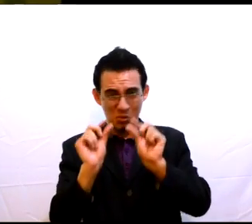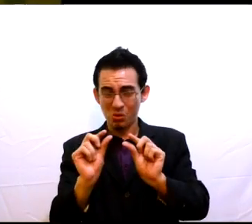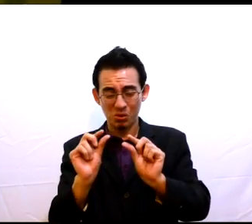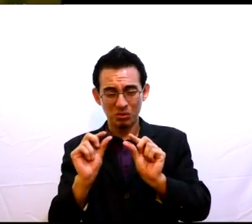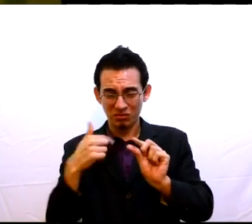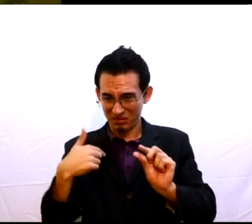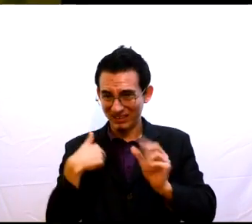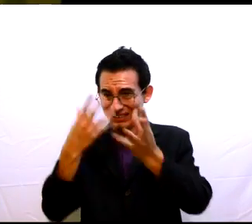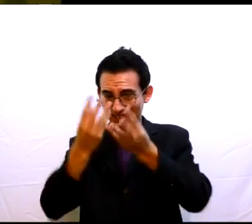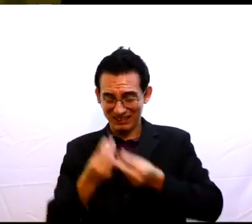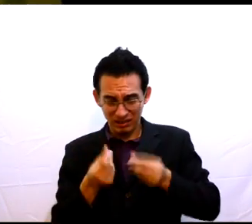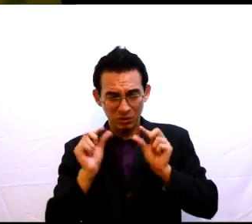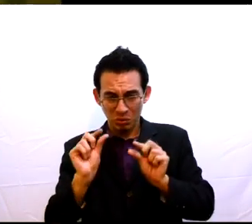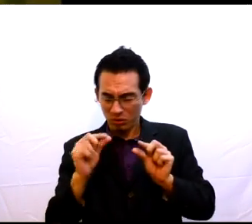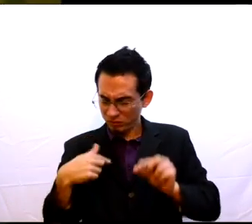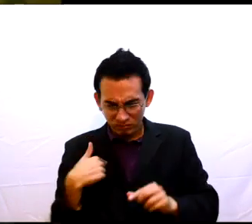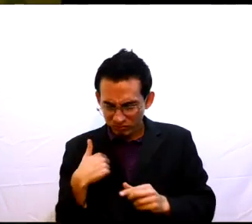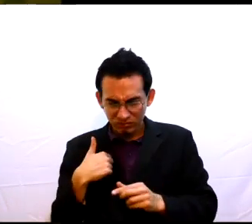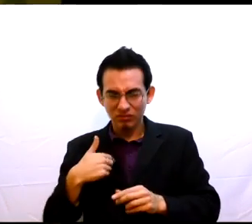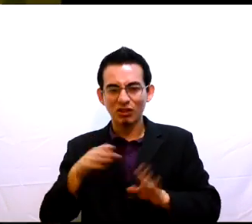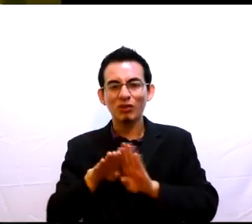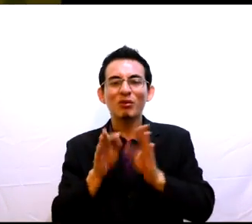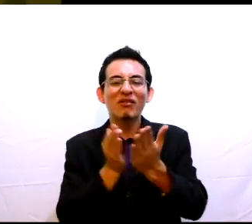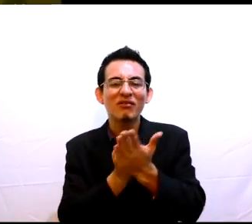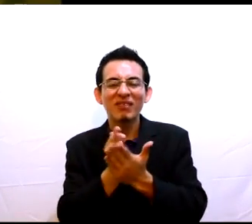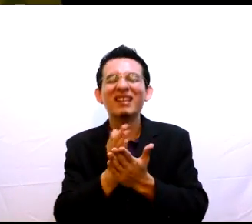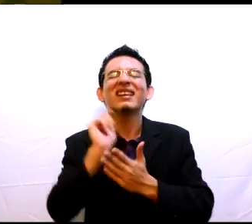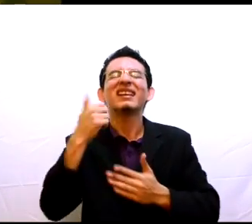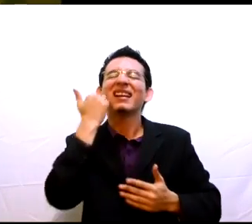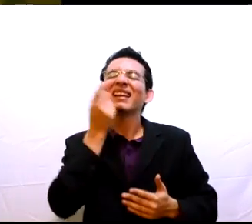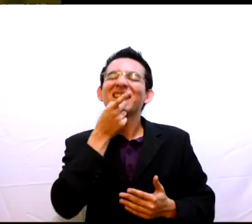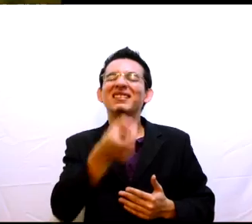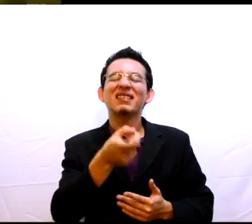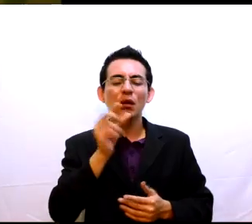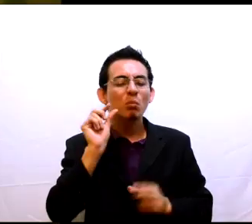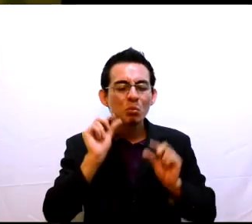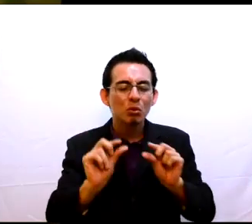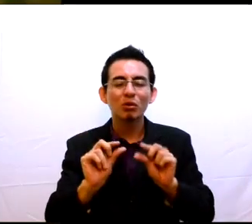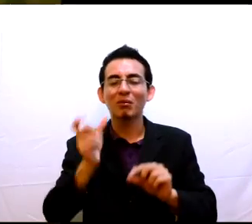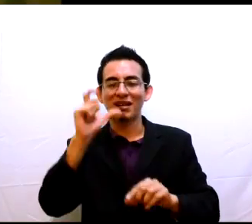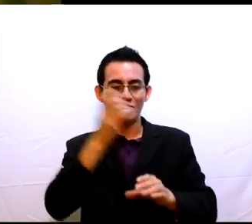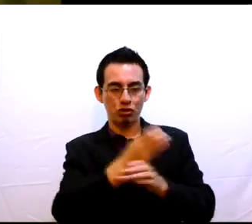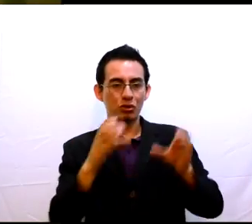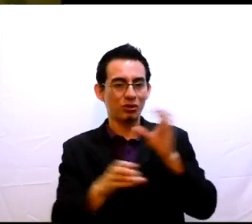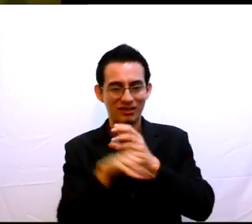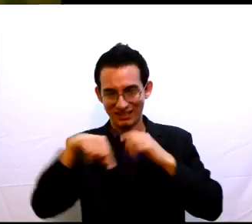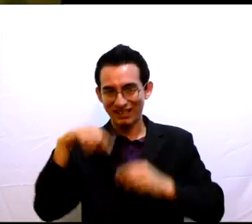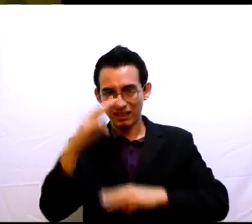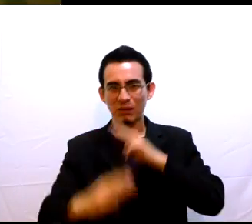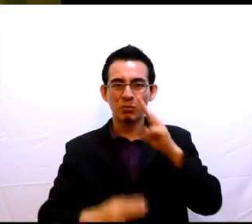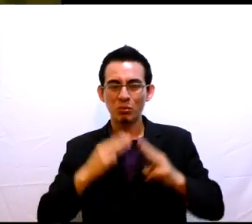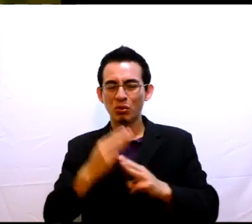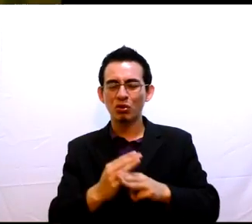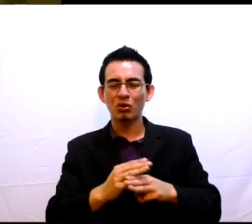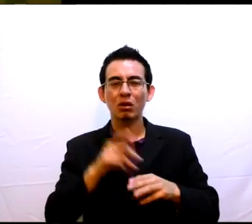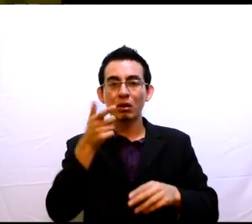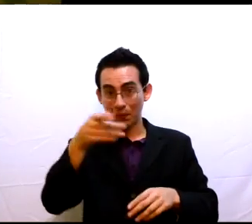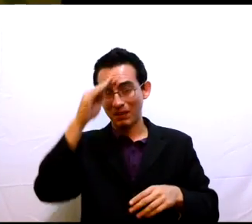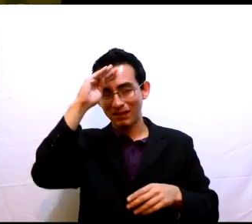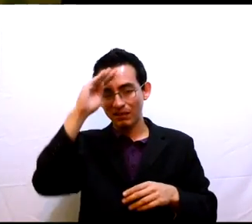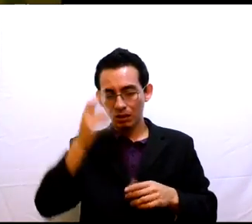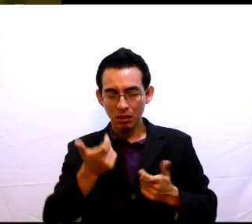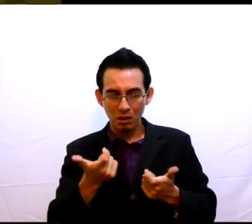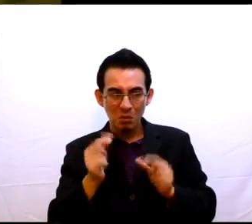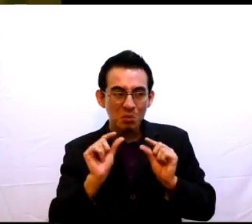el que es fiel en lo muy pocos saben qué significa lo muy poco las cosas de este mundo no significa poquito dinero